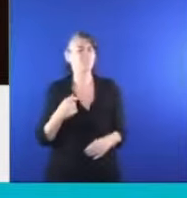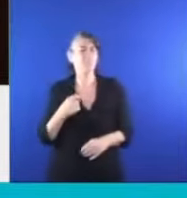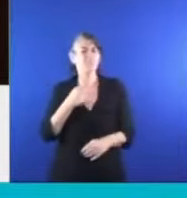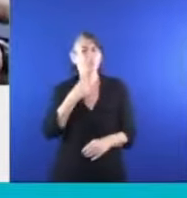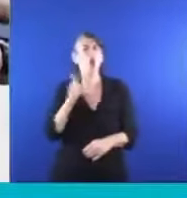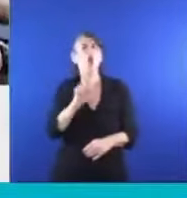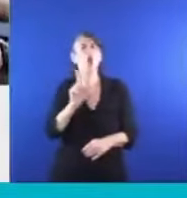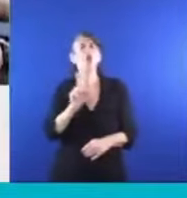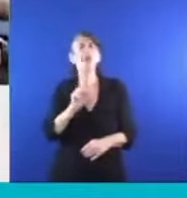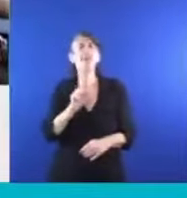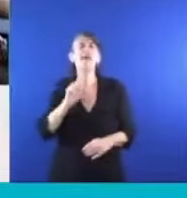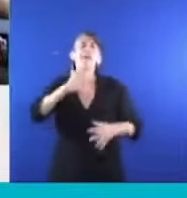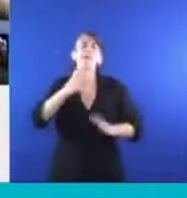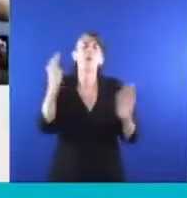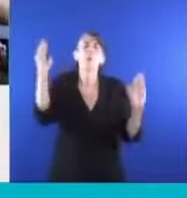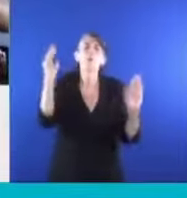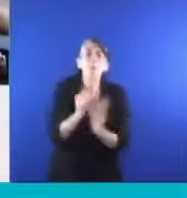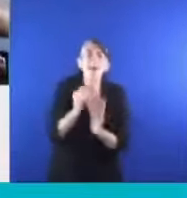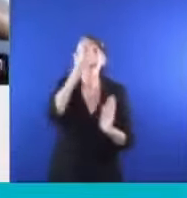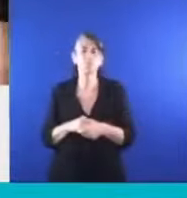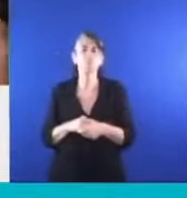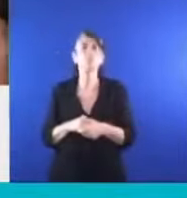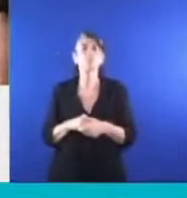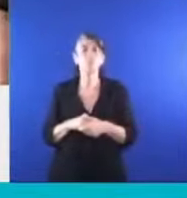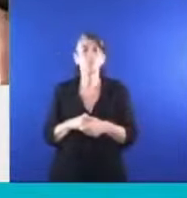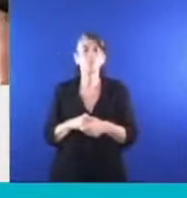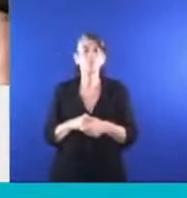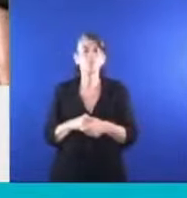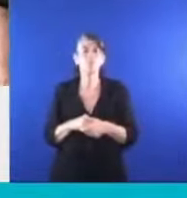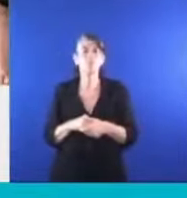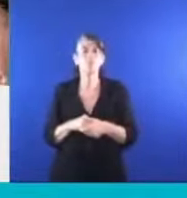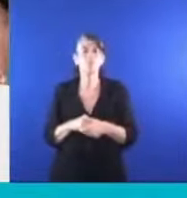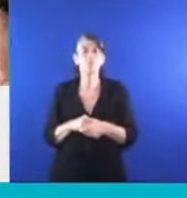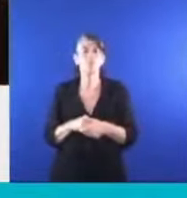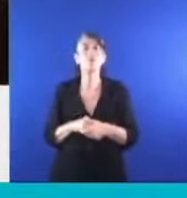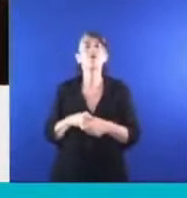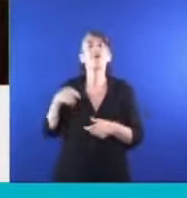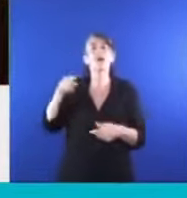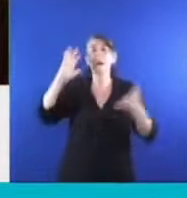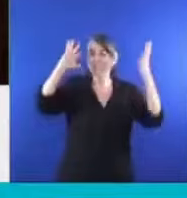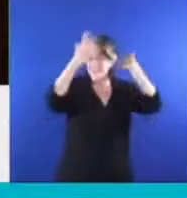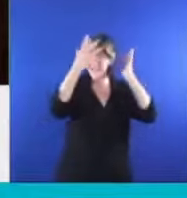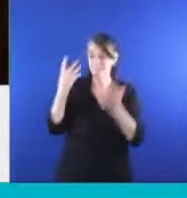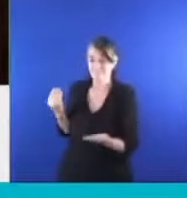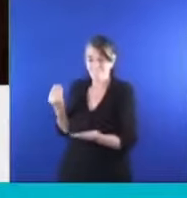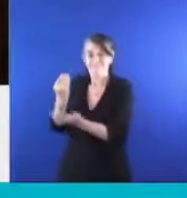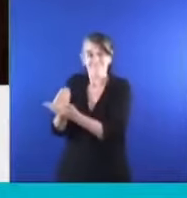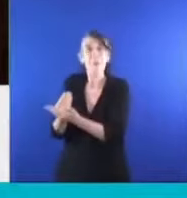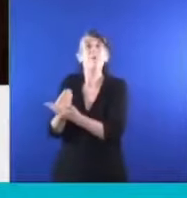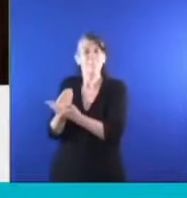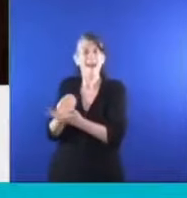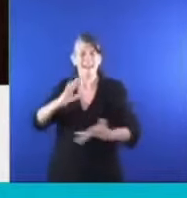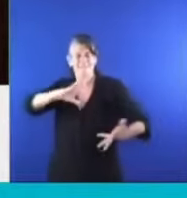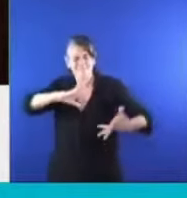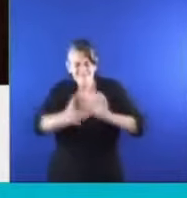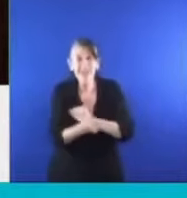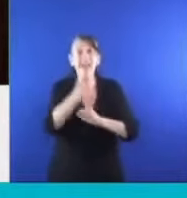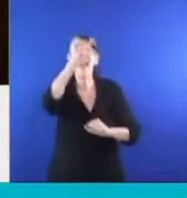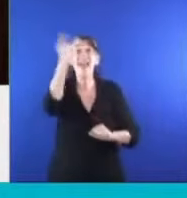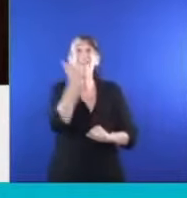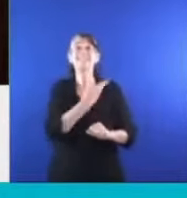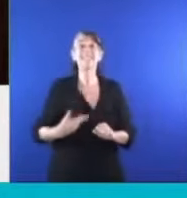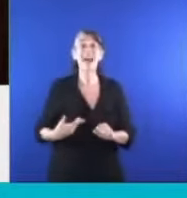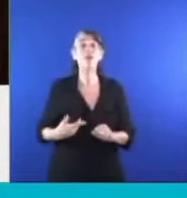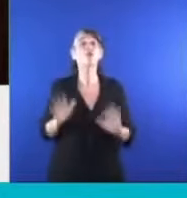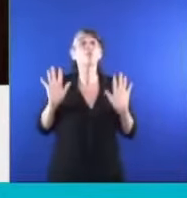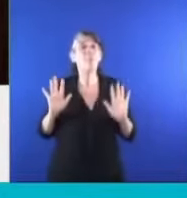sino desintegrarlo, y lo reconoce. Que abraza Milei, llegar al gobierno para desintegrar el Estado tropieza, sin embargo,